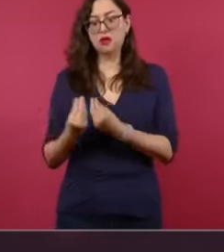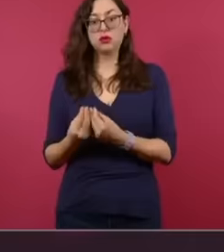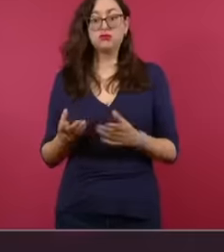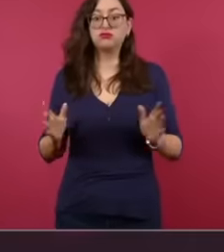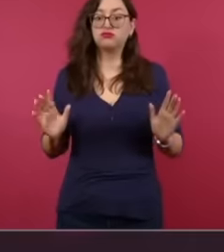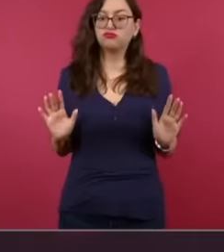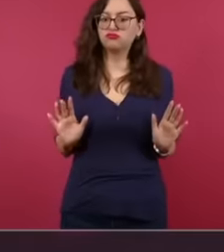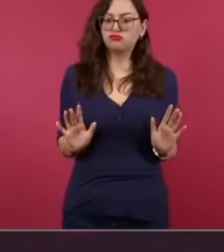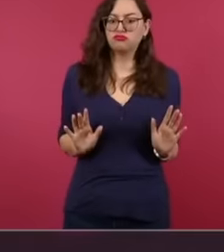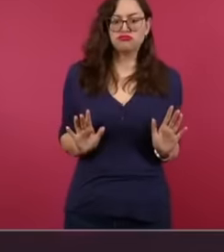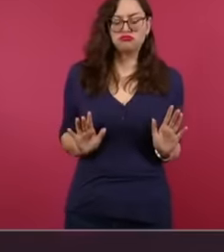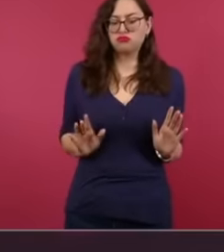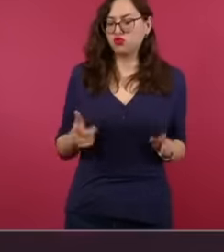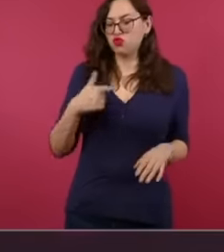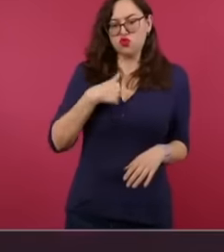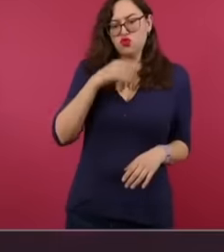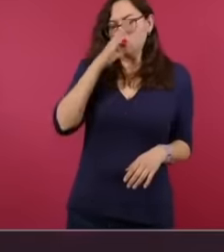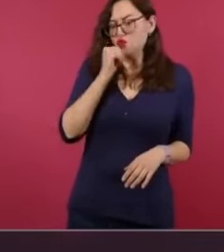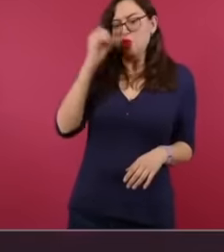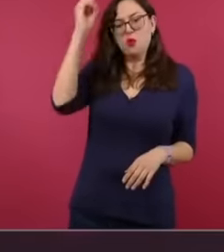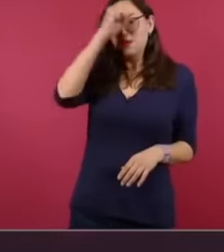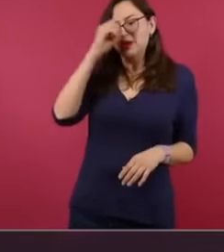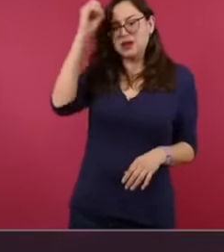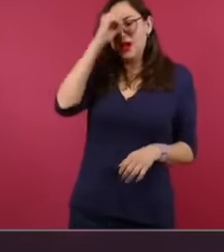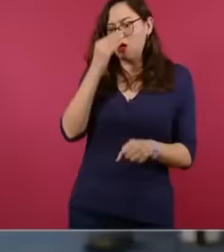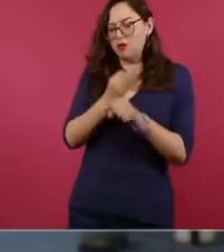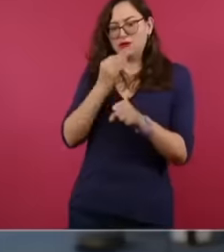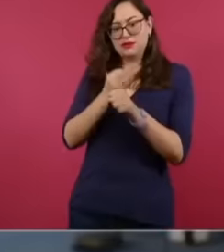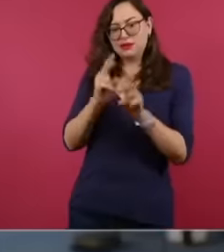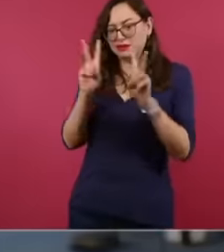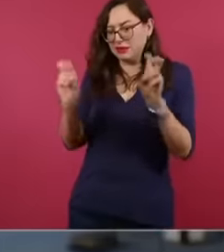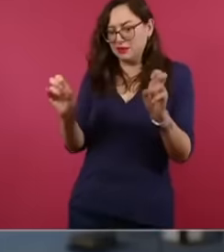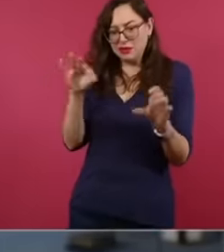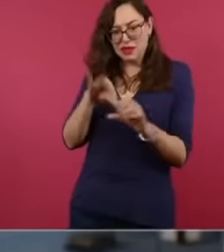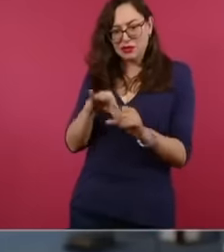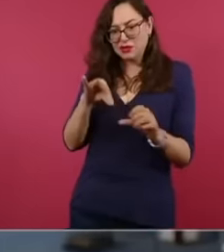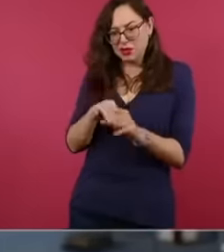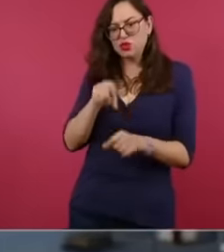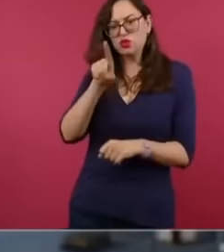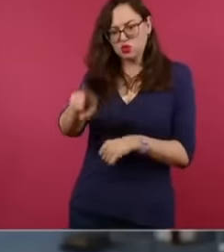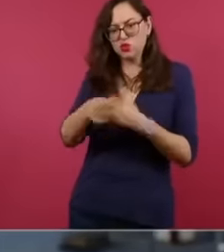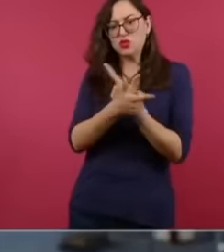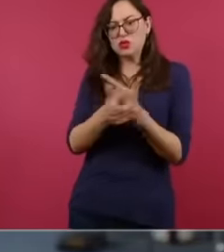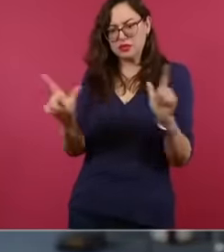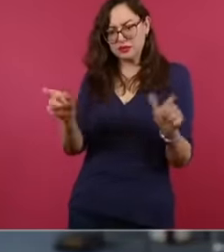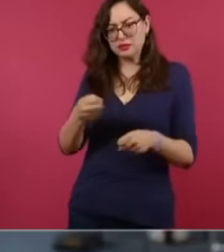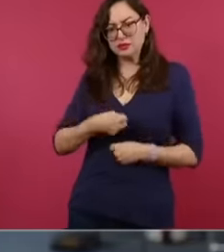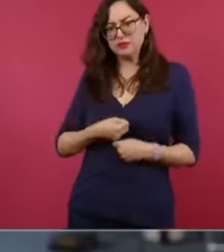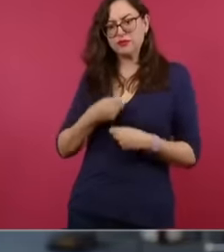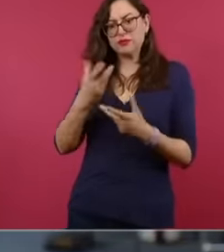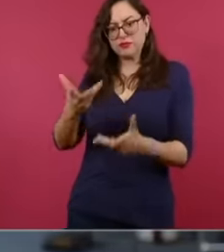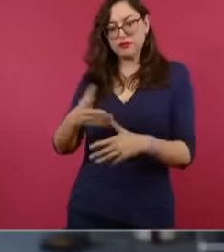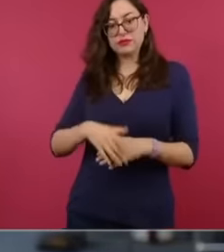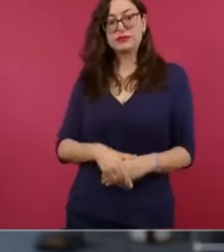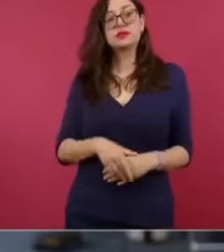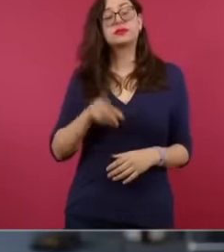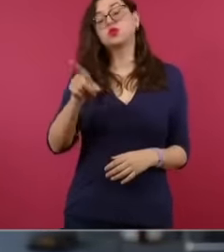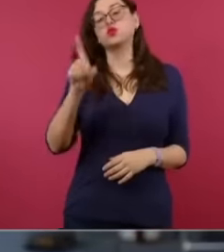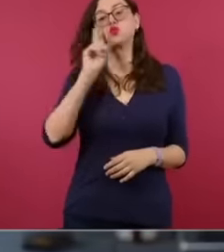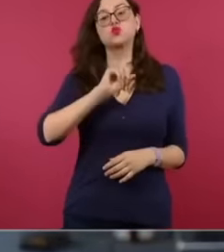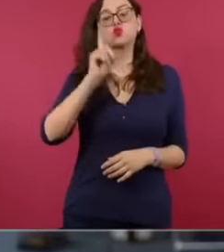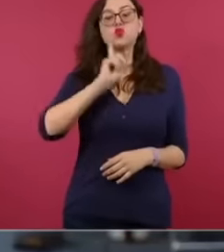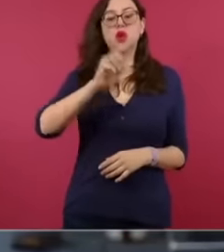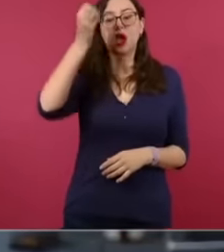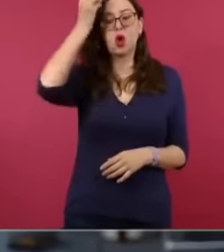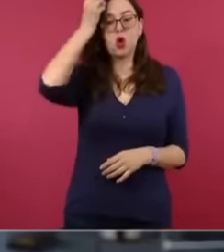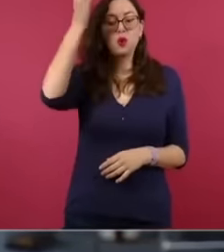sí. tú eres pero libre para expresarlo. Bueno, esa es una, ¿no? Entonces se le olvidó poner a Eugenio Hernández en ese cartel que